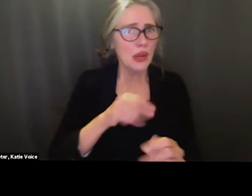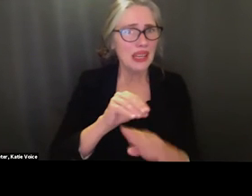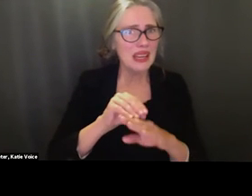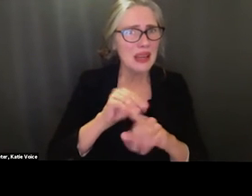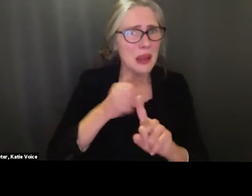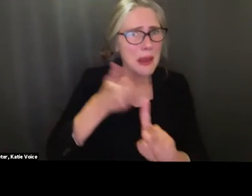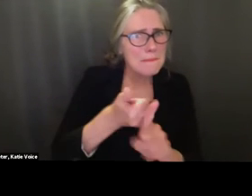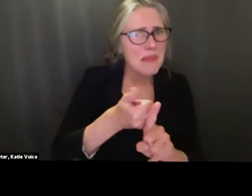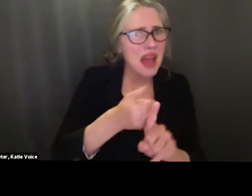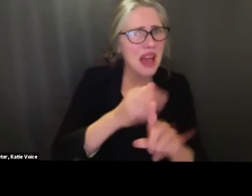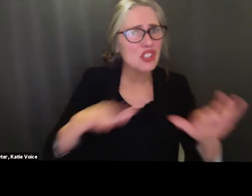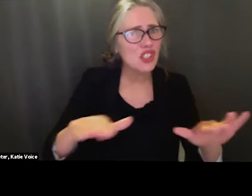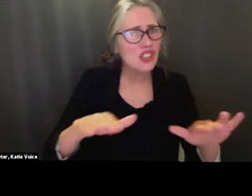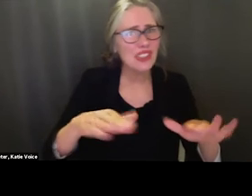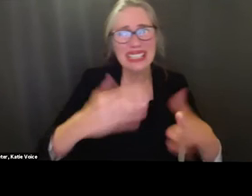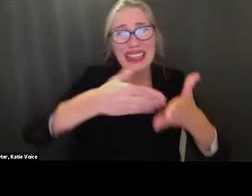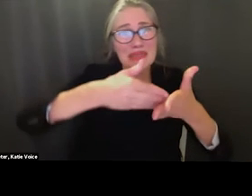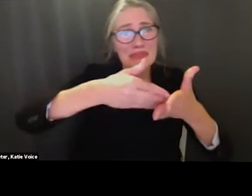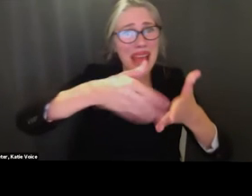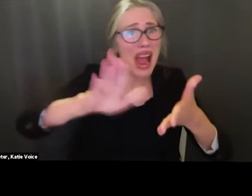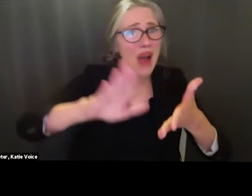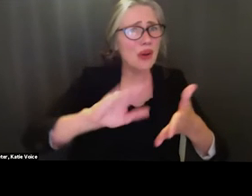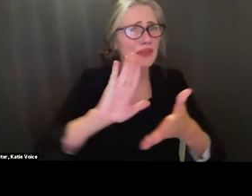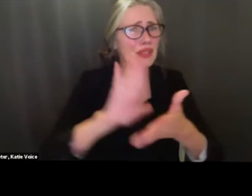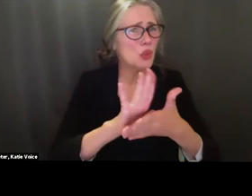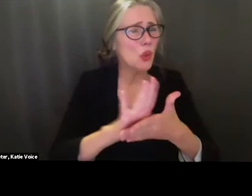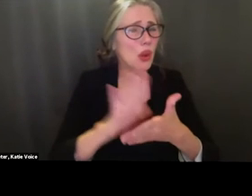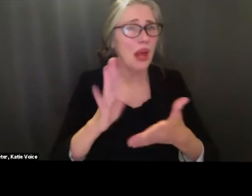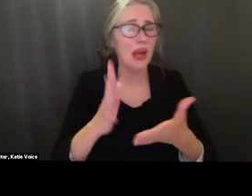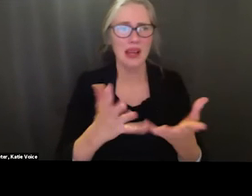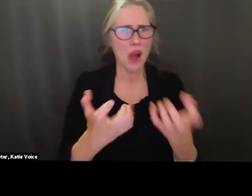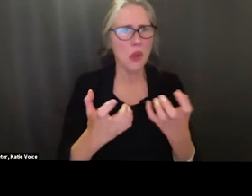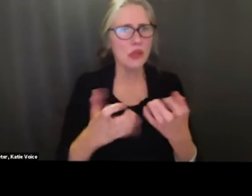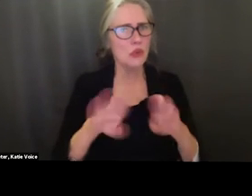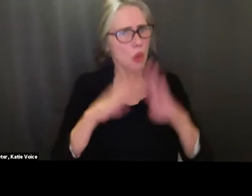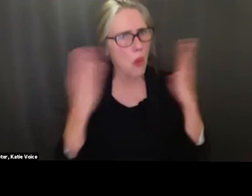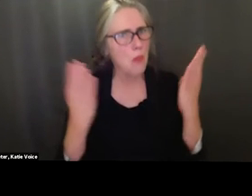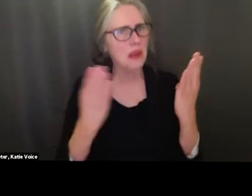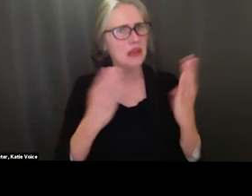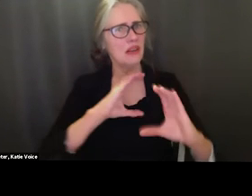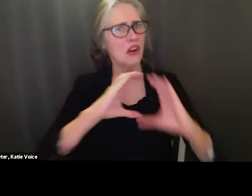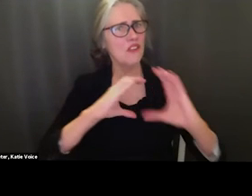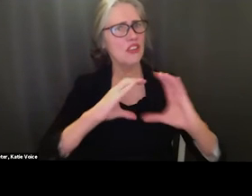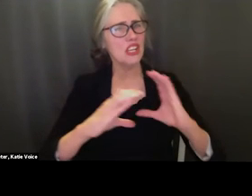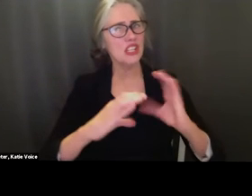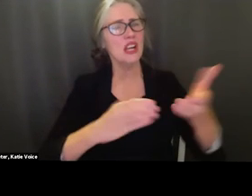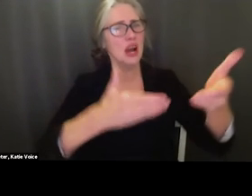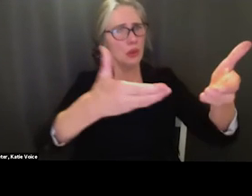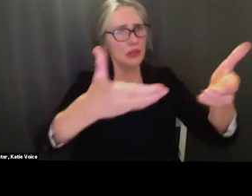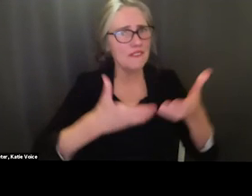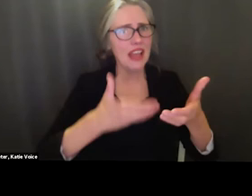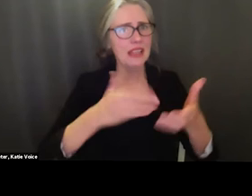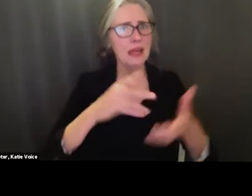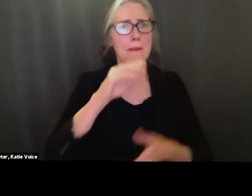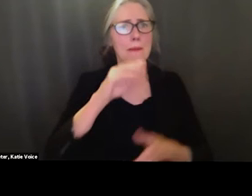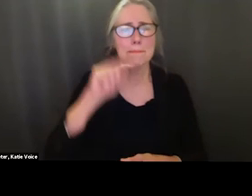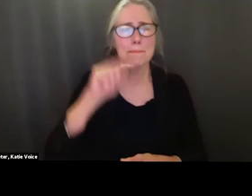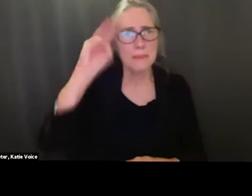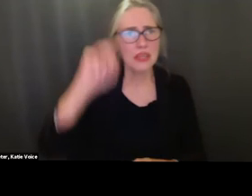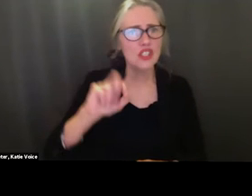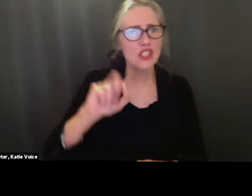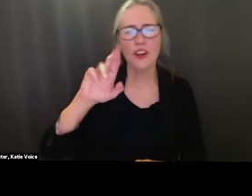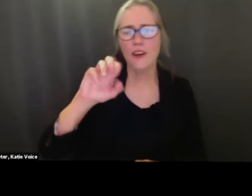se vayan de las escuelas. Queremos tener esta conversación con el señor Vance, la señora Sean Carey, Fran Wagenknecht, con